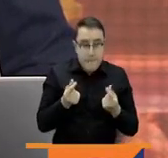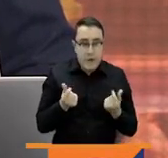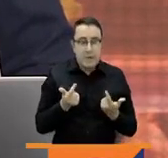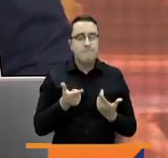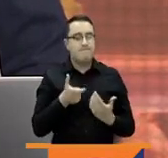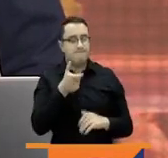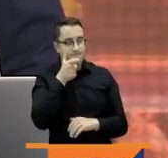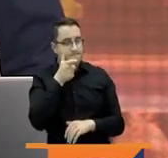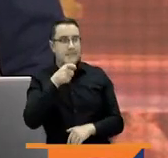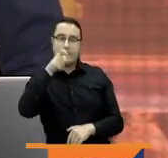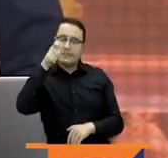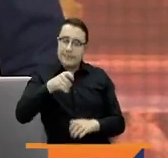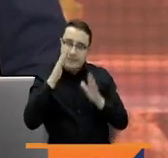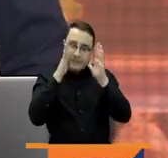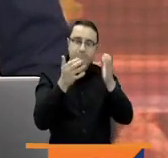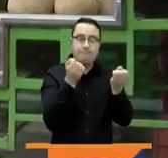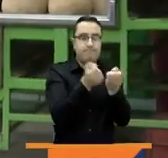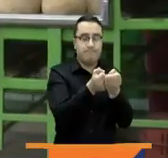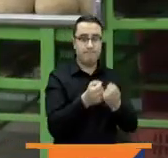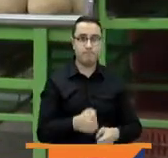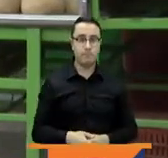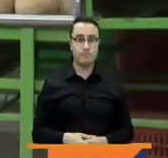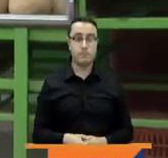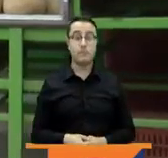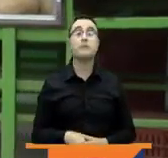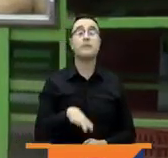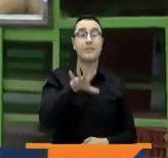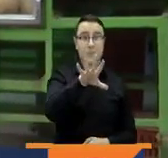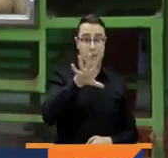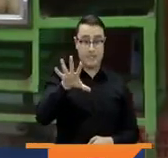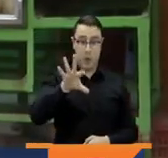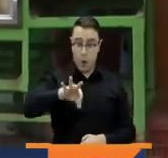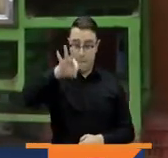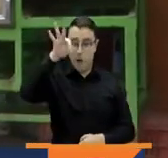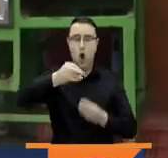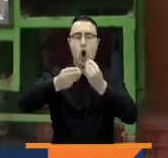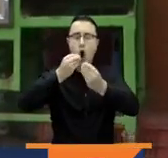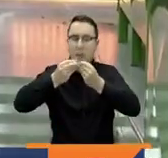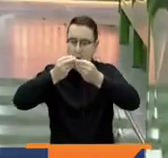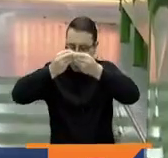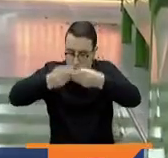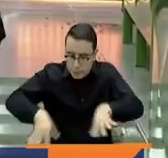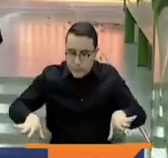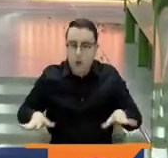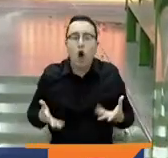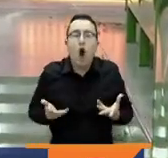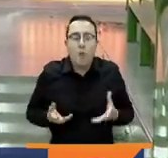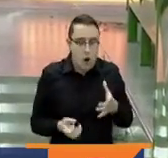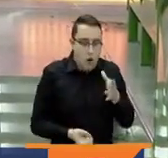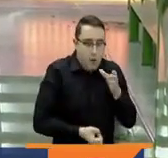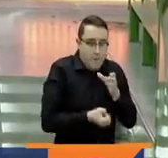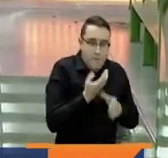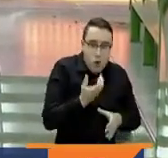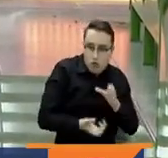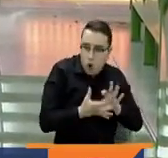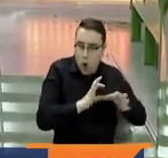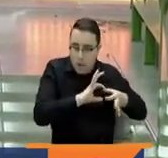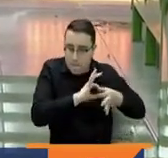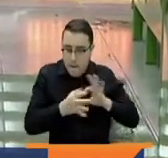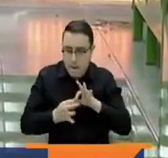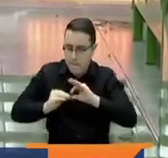satisfacer esta necesidad. El 55% de las pérdidas ocurren en la cadena de producción, manejo y almacenamiento.